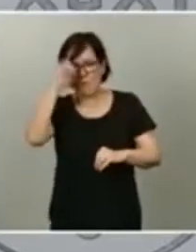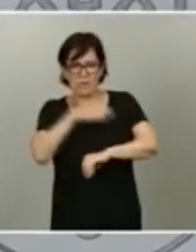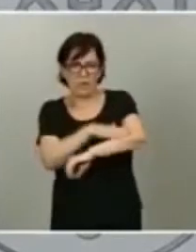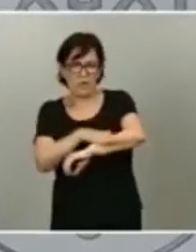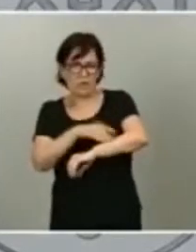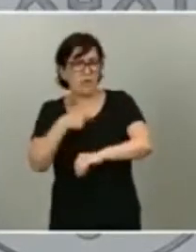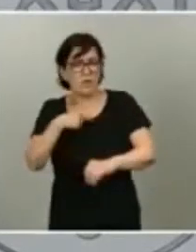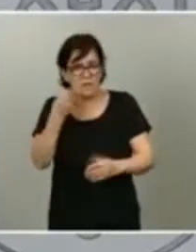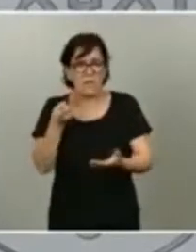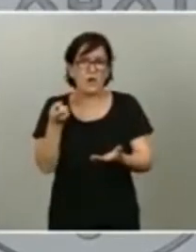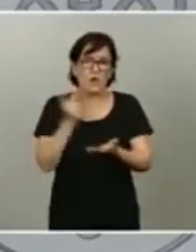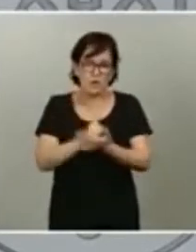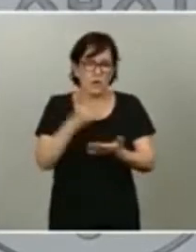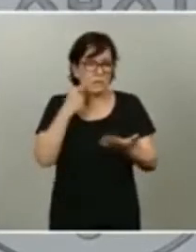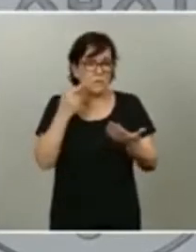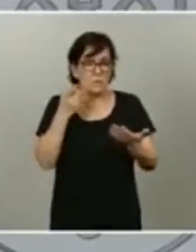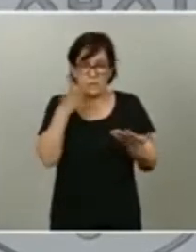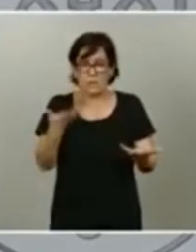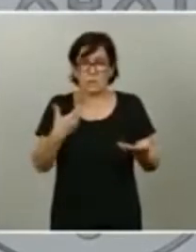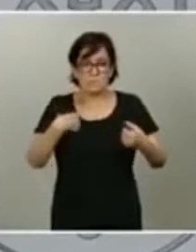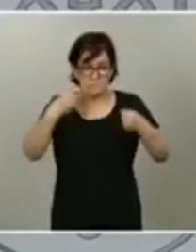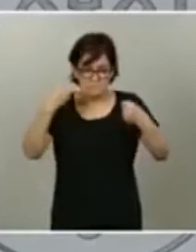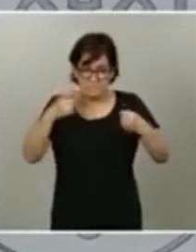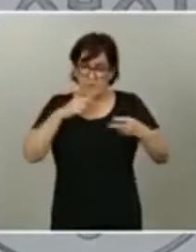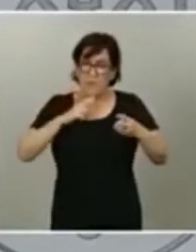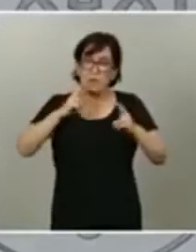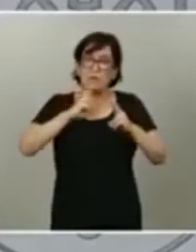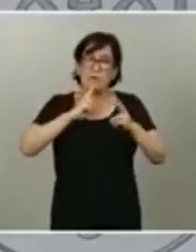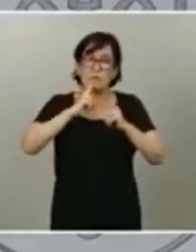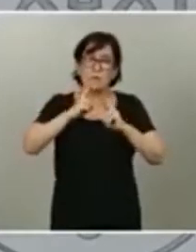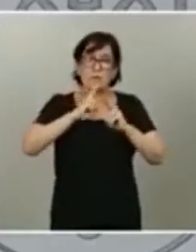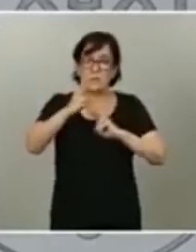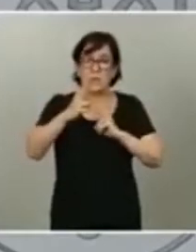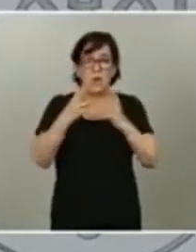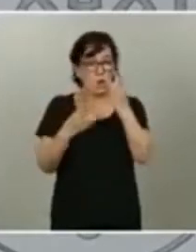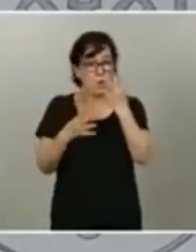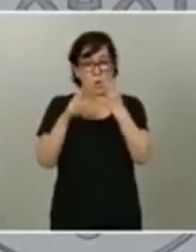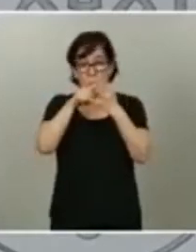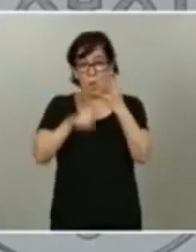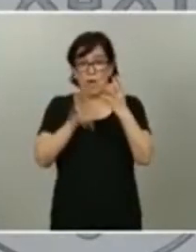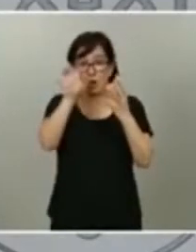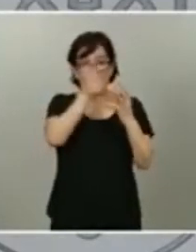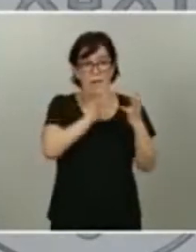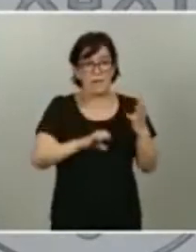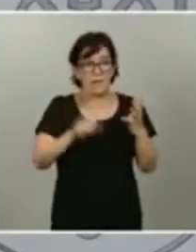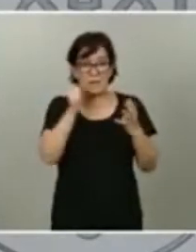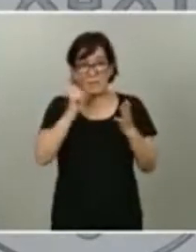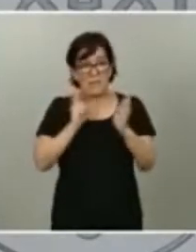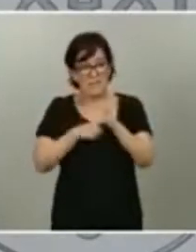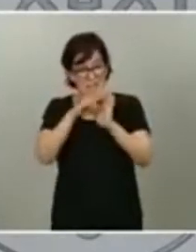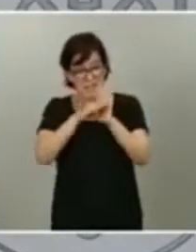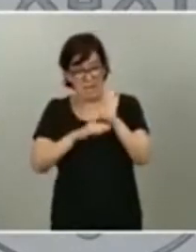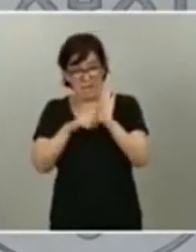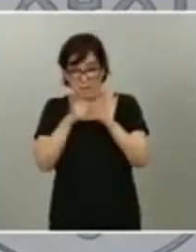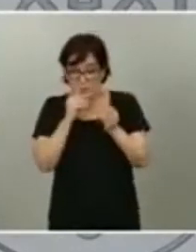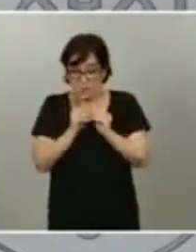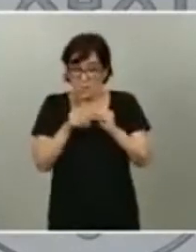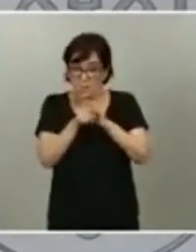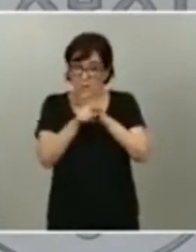que, evidentemente, la contundencia de las respuestas de los cuatro países que tenemos esta legislación en curso o vigente